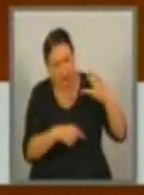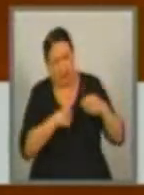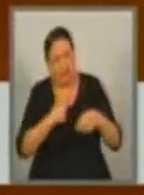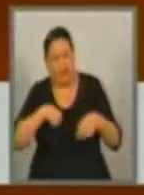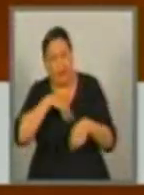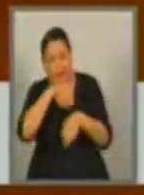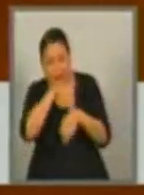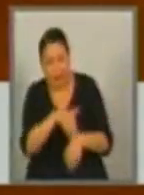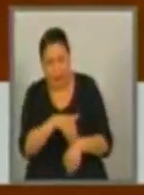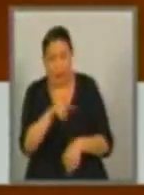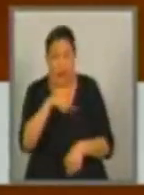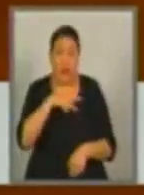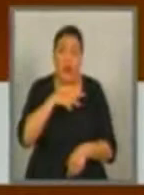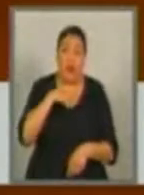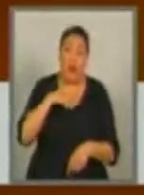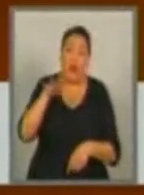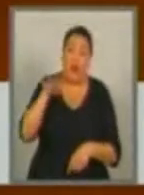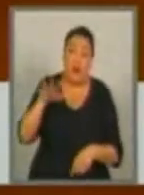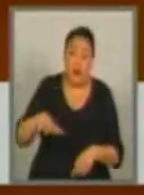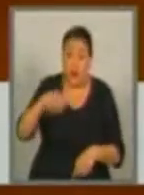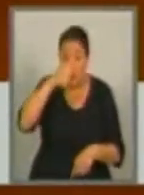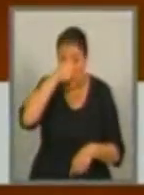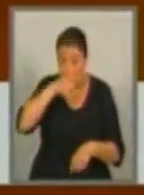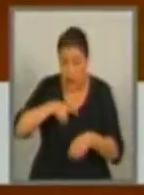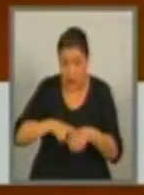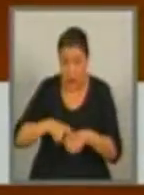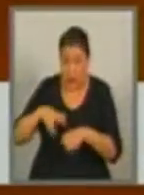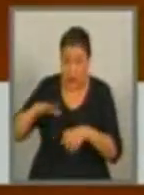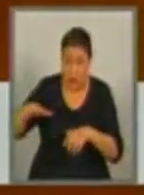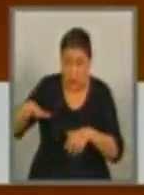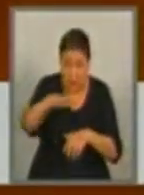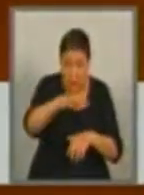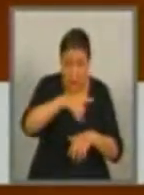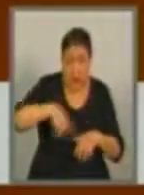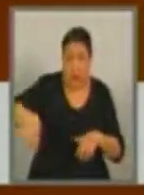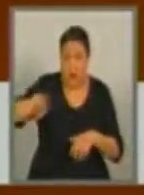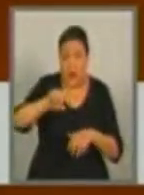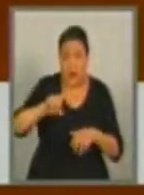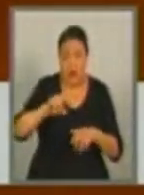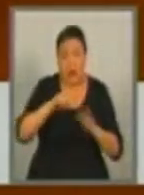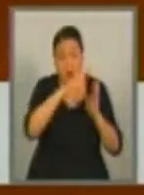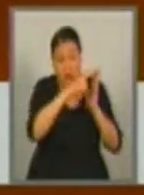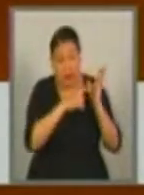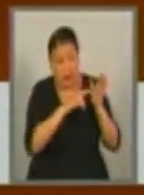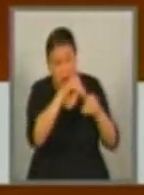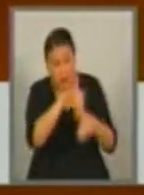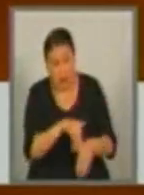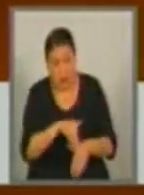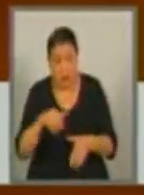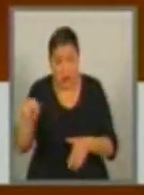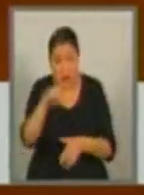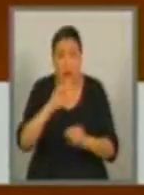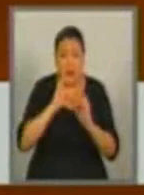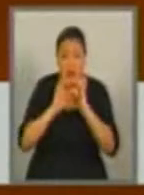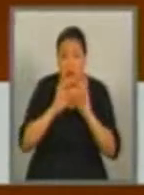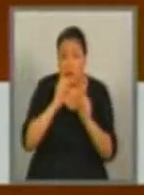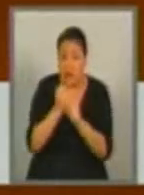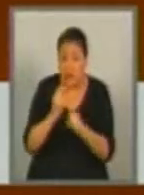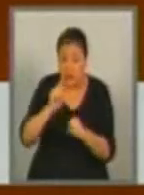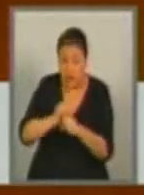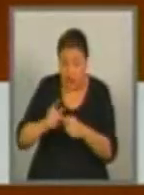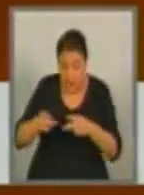sujetarse los entes públicos para garantizar el gasto en comunicación social y que éste cumpla con los